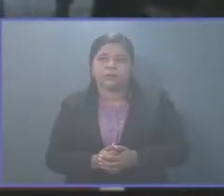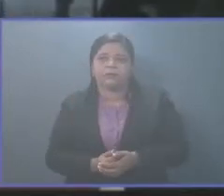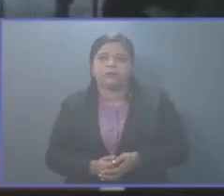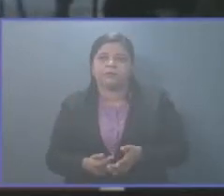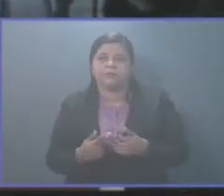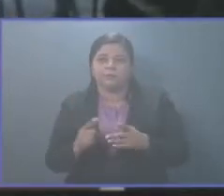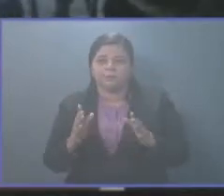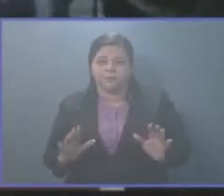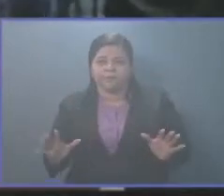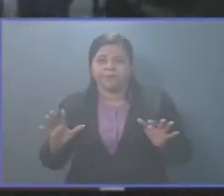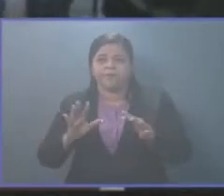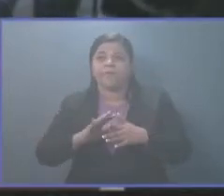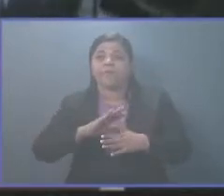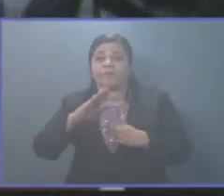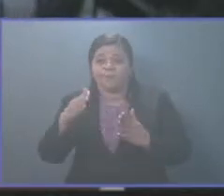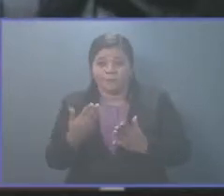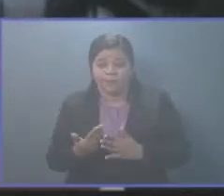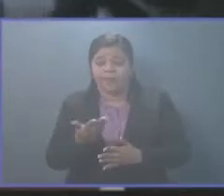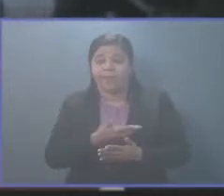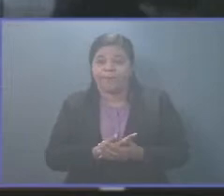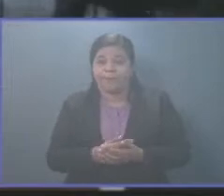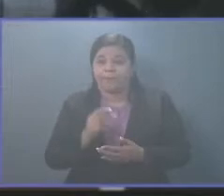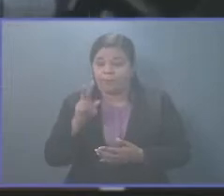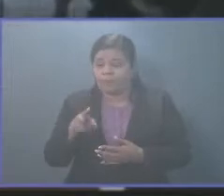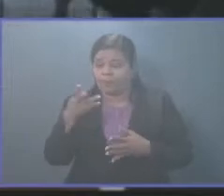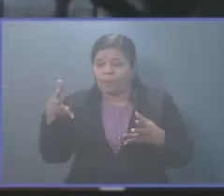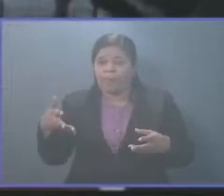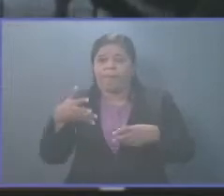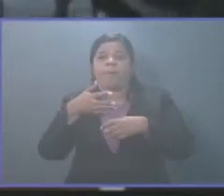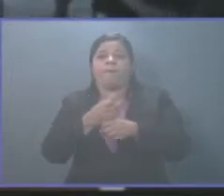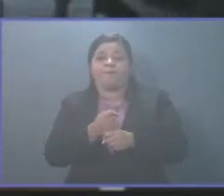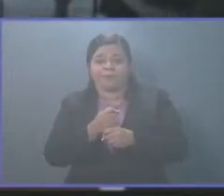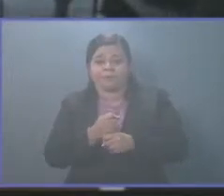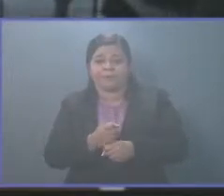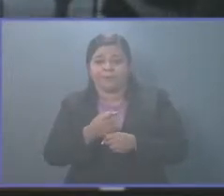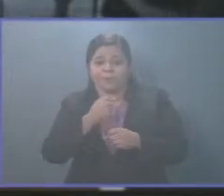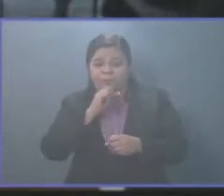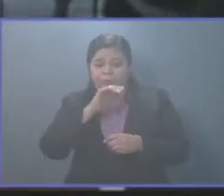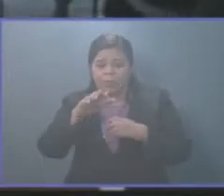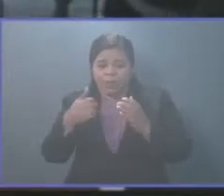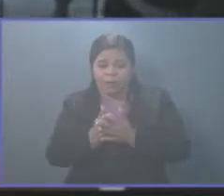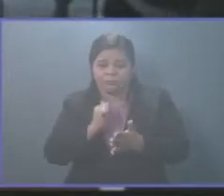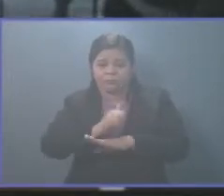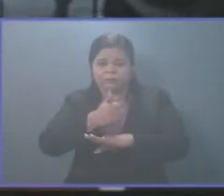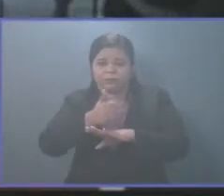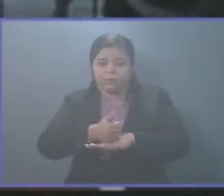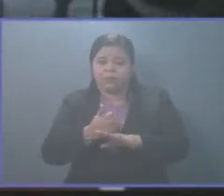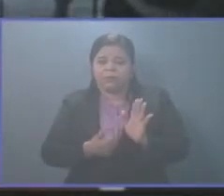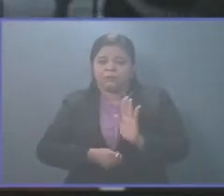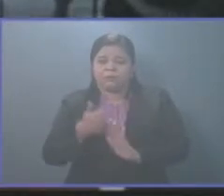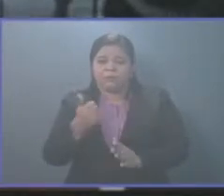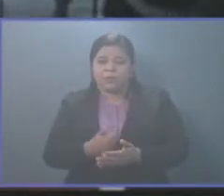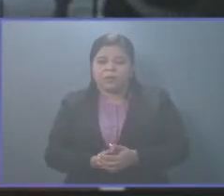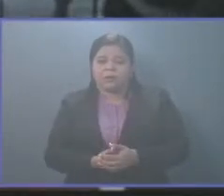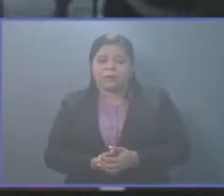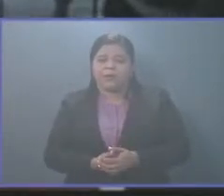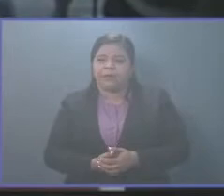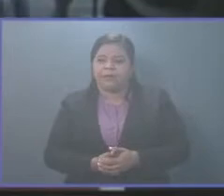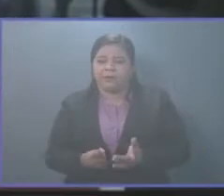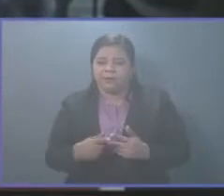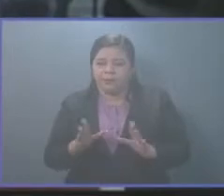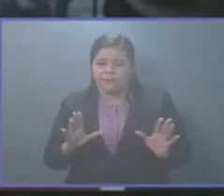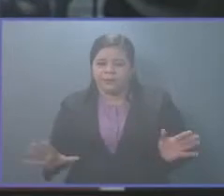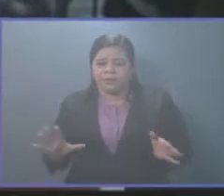en cuanto a la verificación. Dicen ustedes en la segunda conclusión, asociado con el mecanismo establecido en el decreto número 608, se